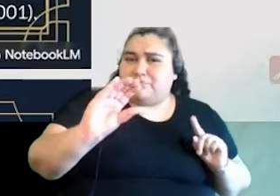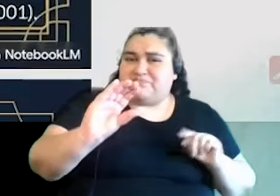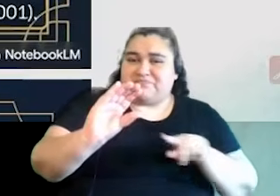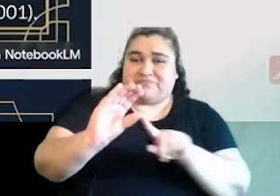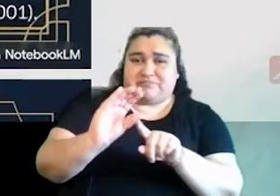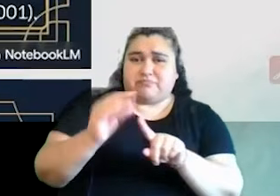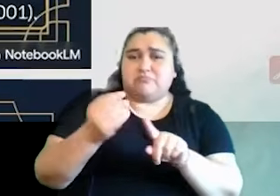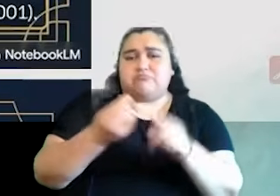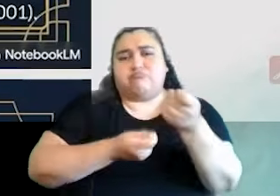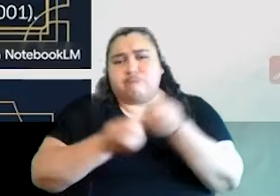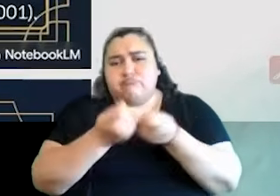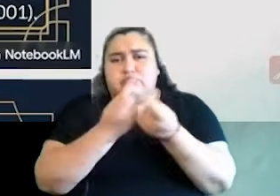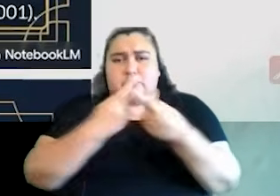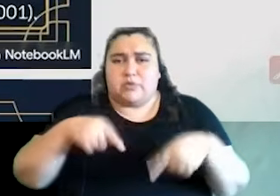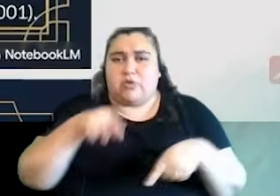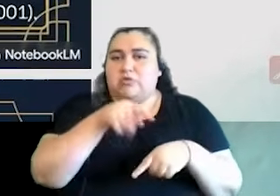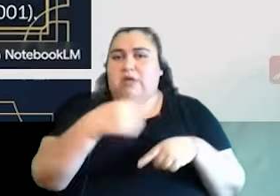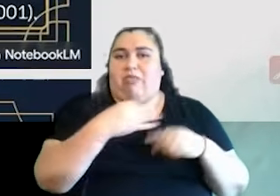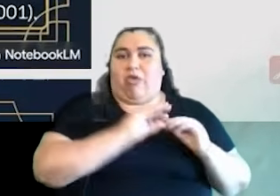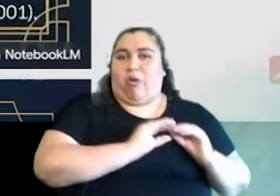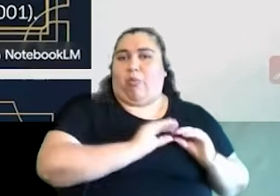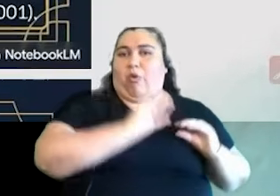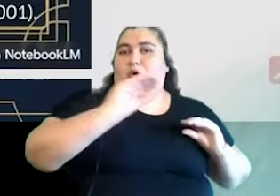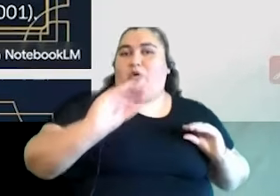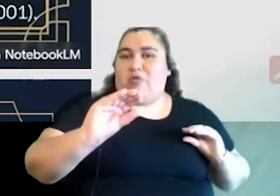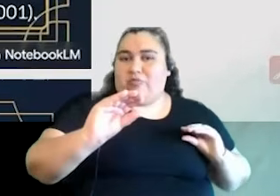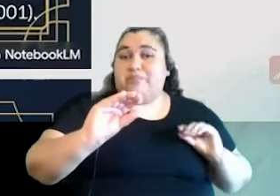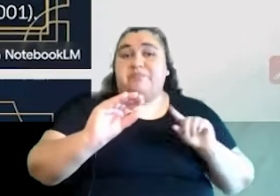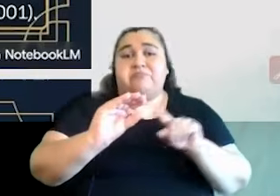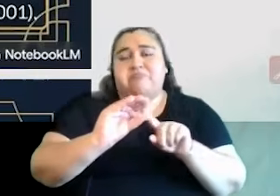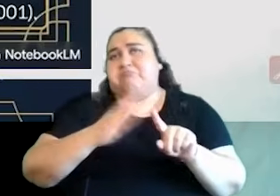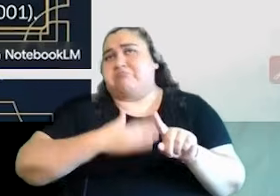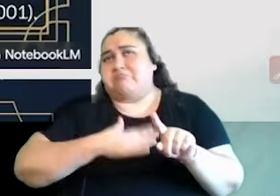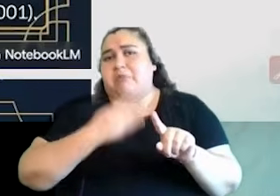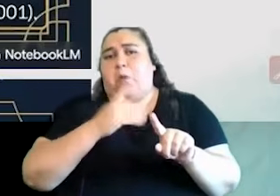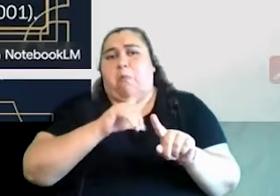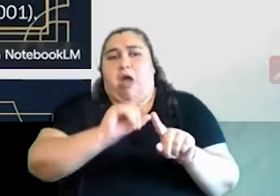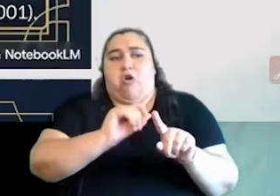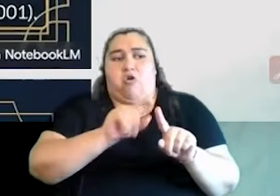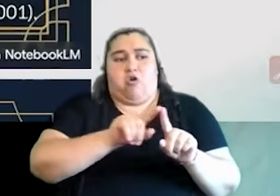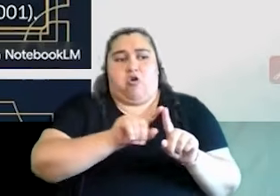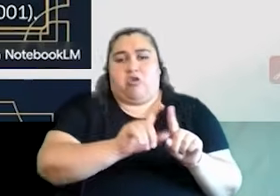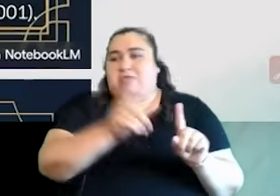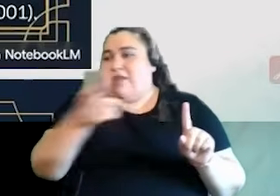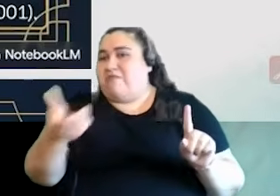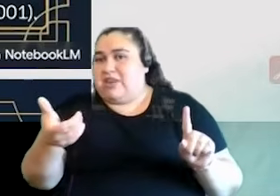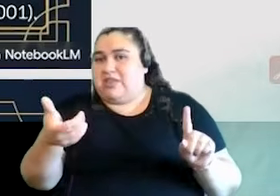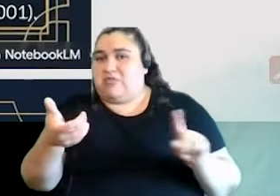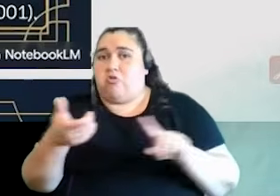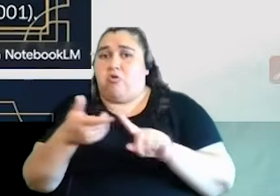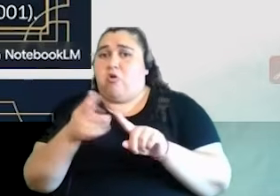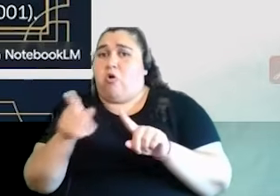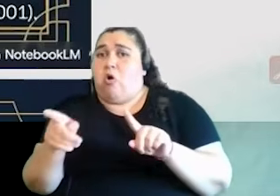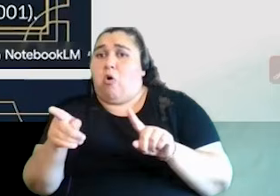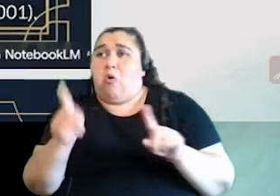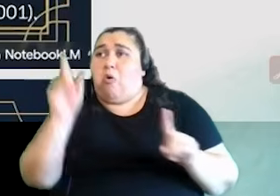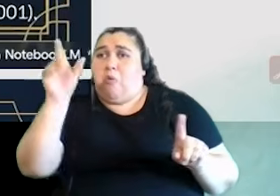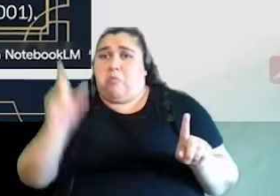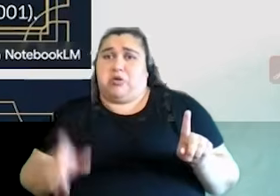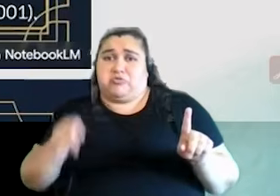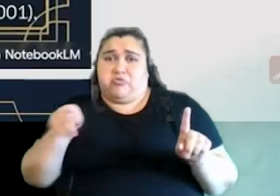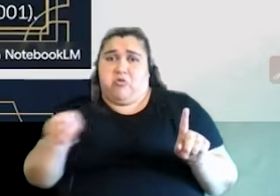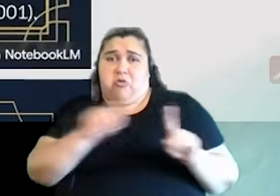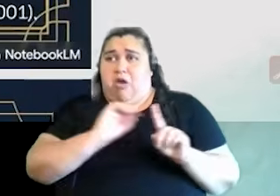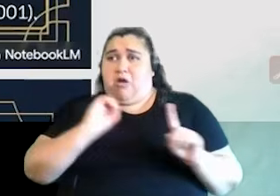operación y lo puedo depositar en mi cuenta y transferirlos o puedo depositarlo en la cuenta del destinatario. El primer